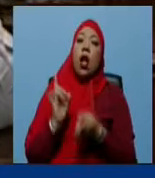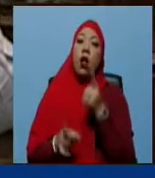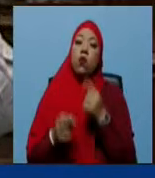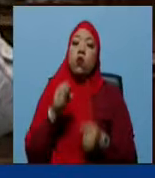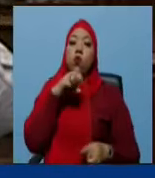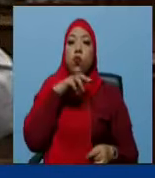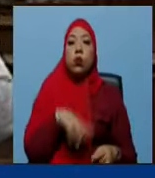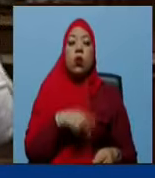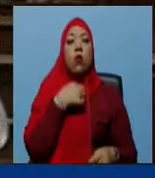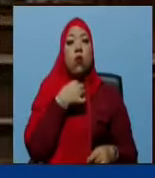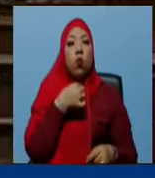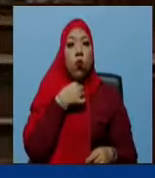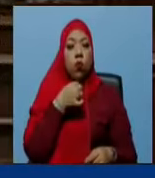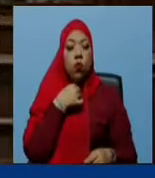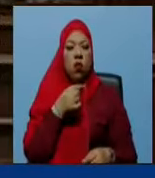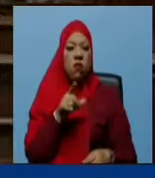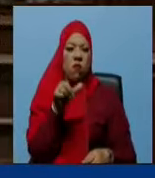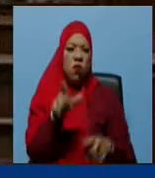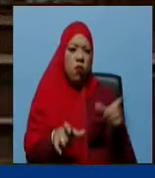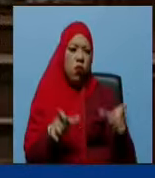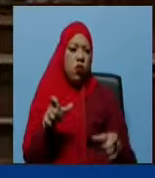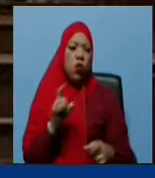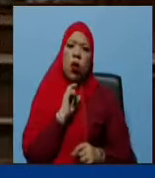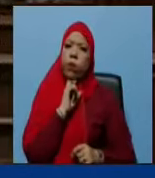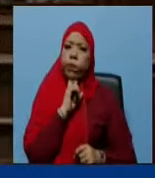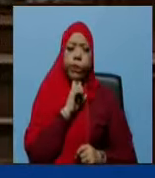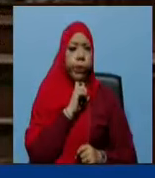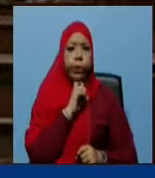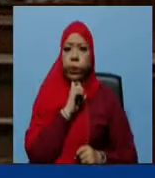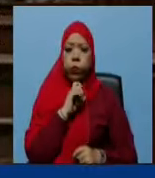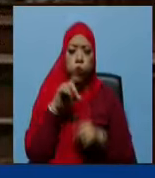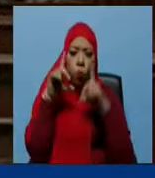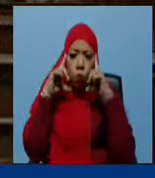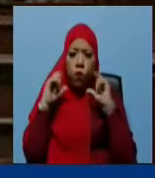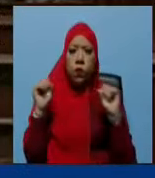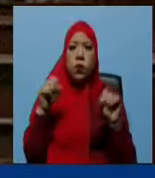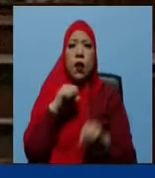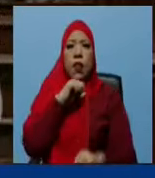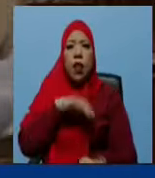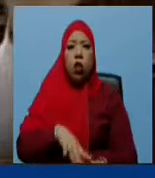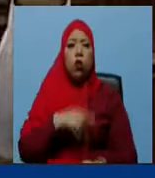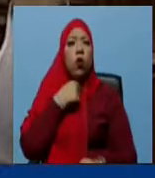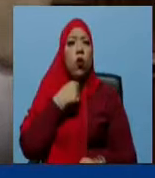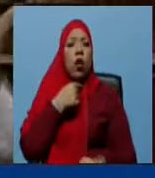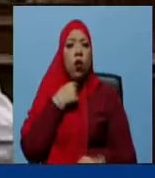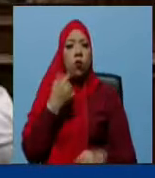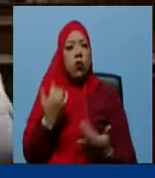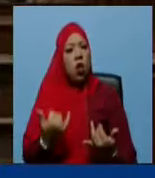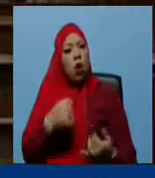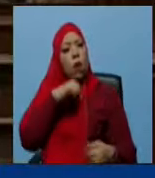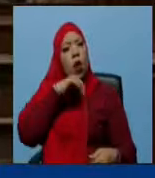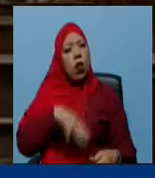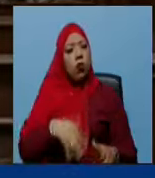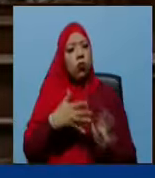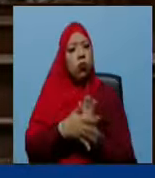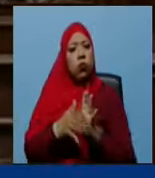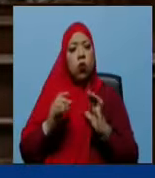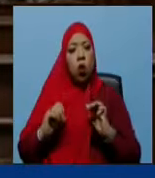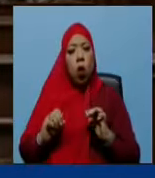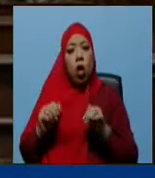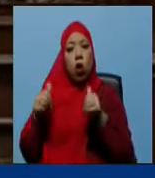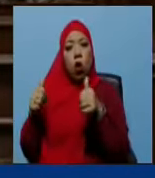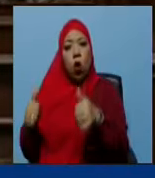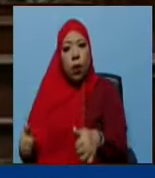historiadores no les gusta que se le diga precursora, ¿verdad? no sé cómo podemos llamarla, pues los iniciadores.